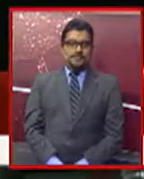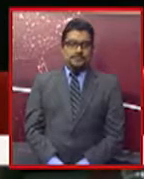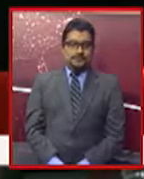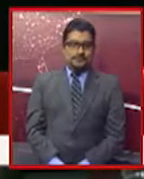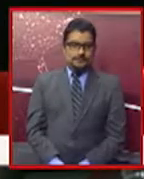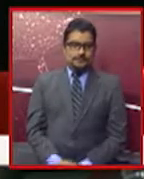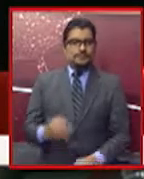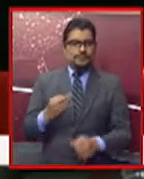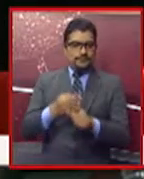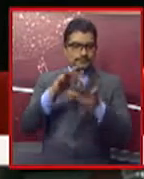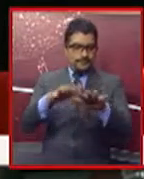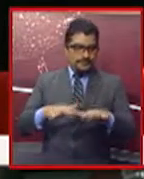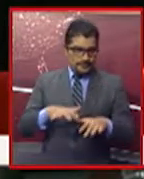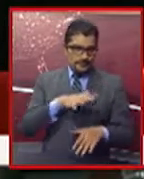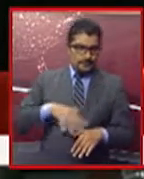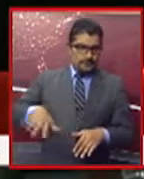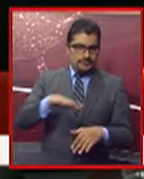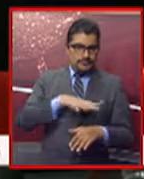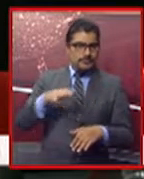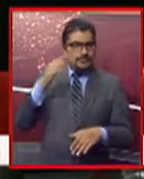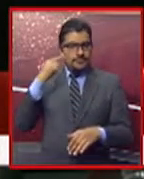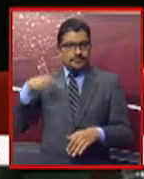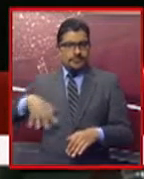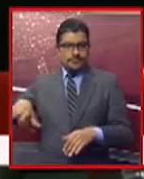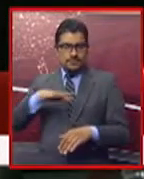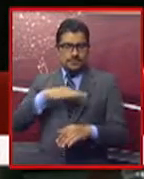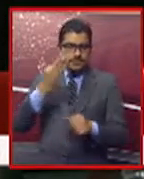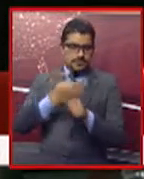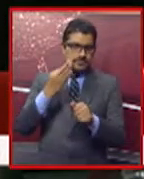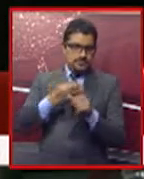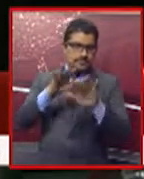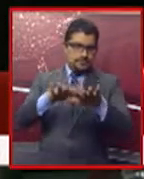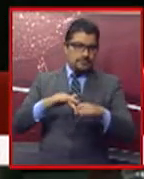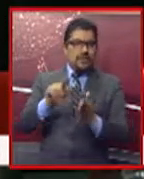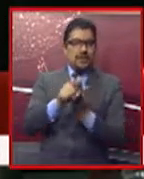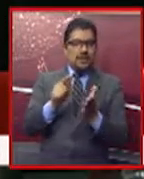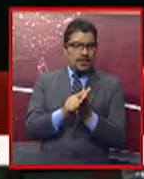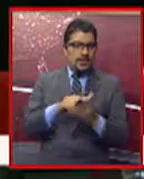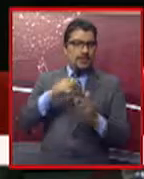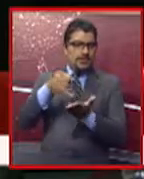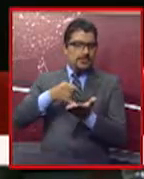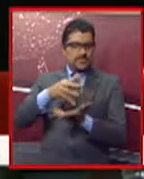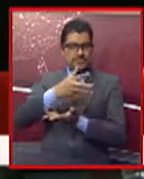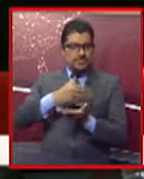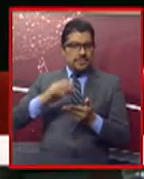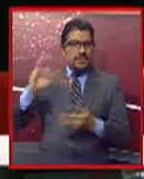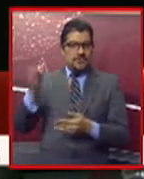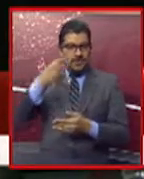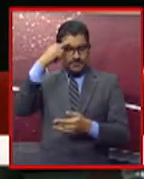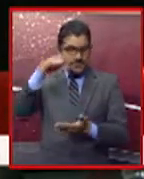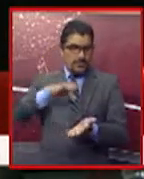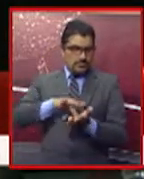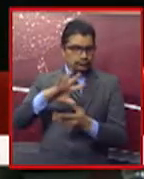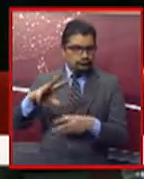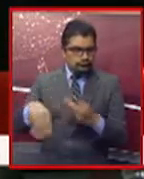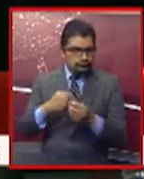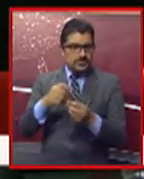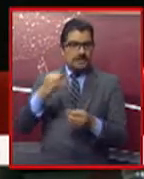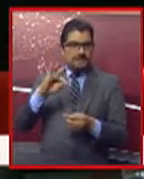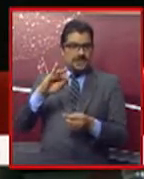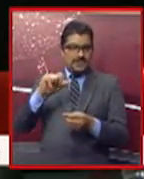Está aprobado en lo general y en lo particular el decreto por el que se expide la Ley de Ingresos de la Federación para el ejercicio fiscal